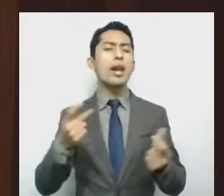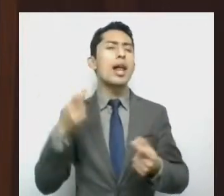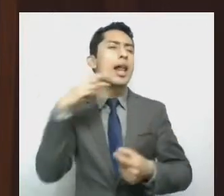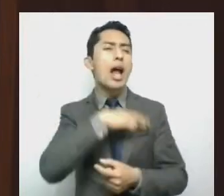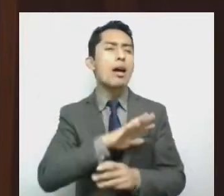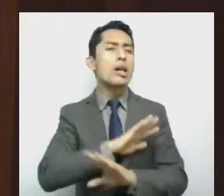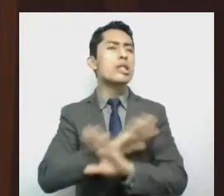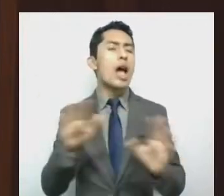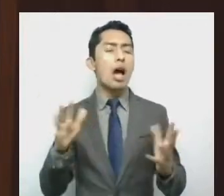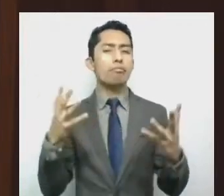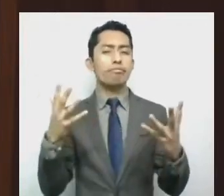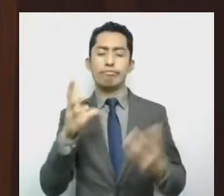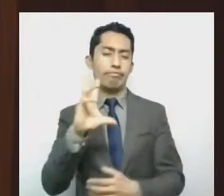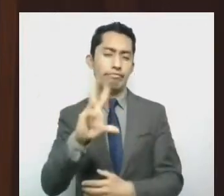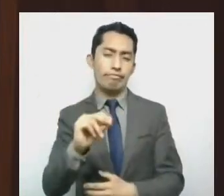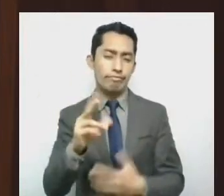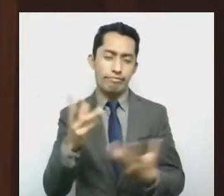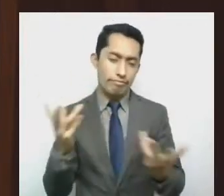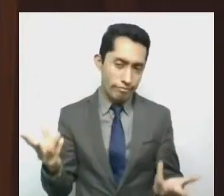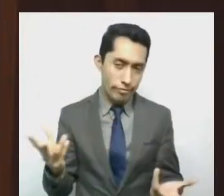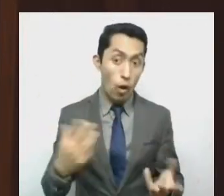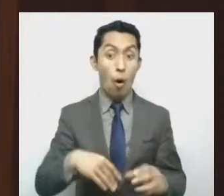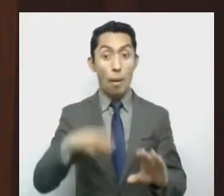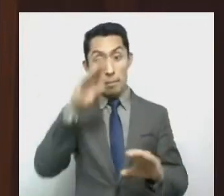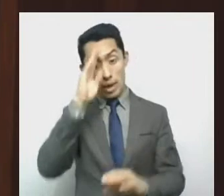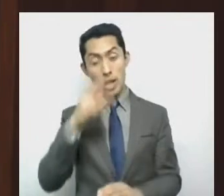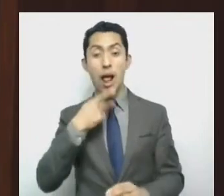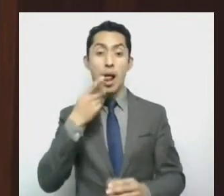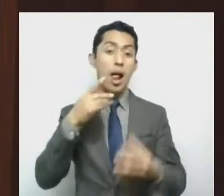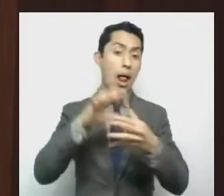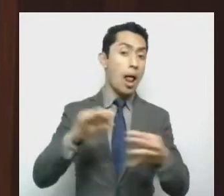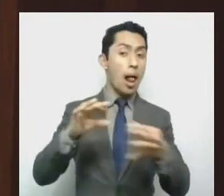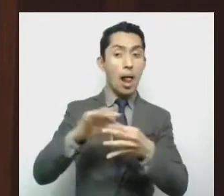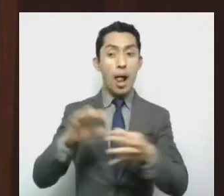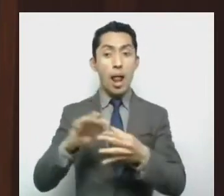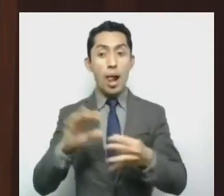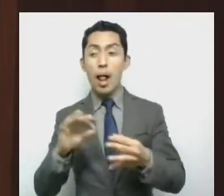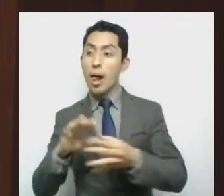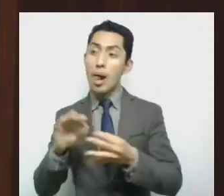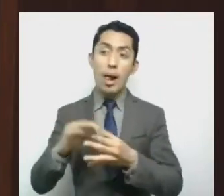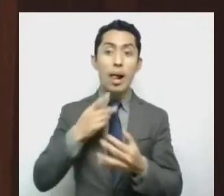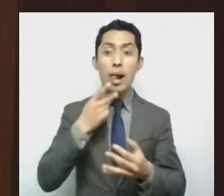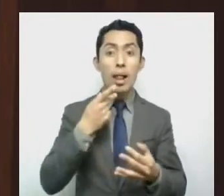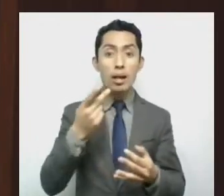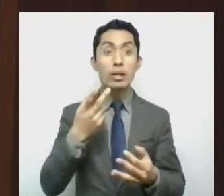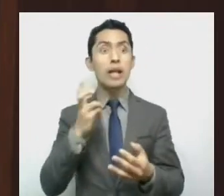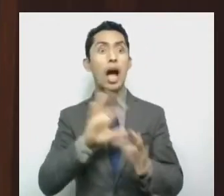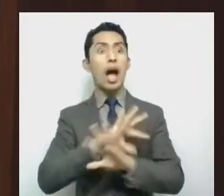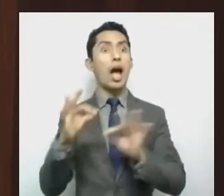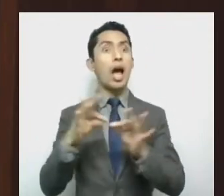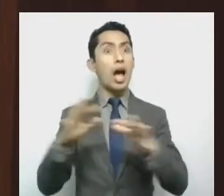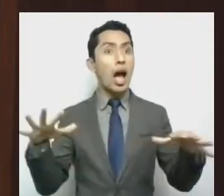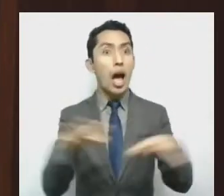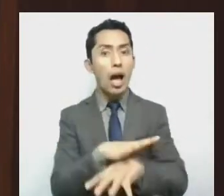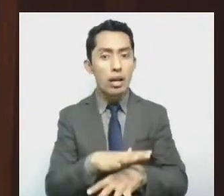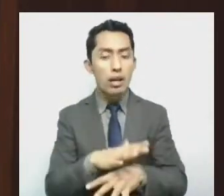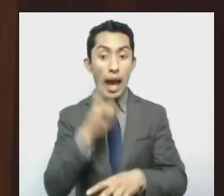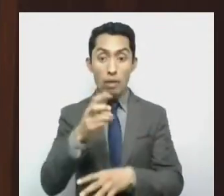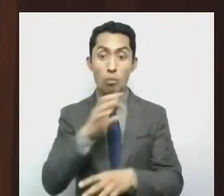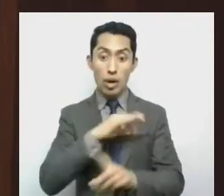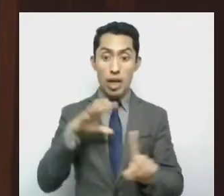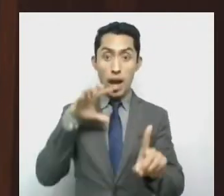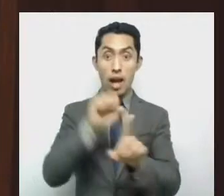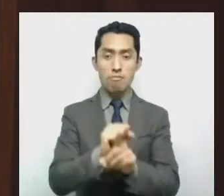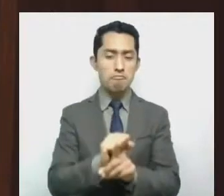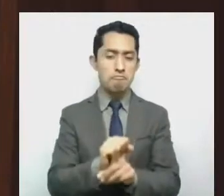que únicamente con el discurso íbamos a lograr la transformación, íbamos a lograr el cambio. ¿A quién de nosotros